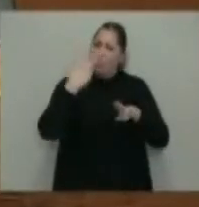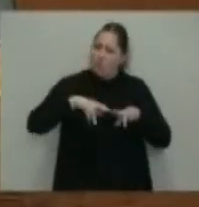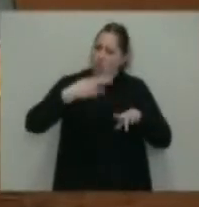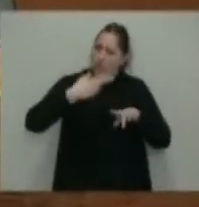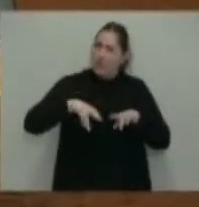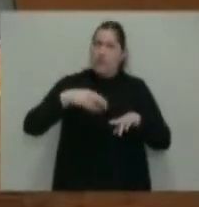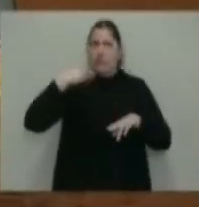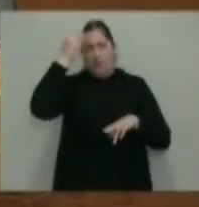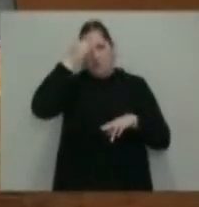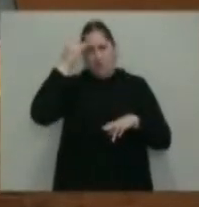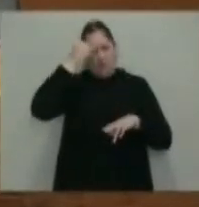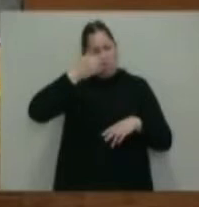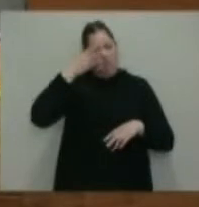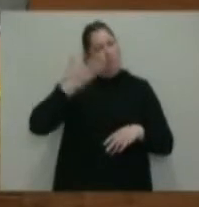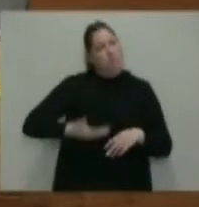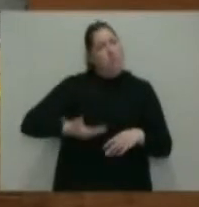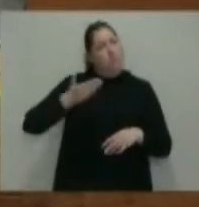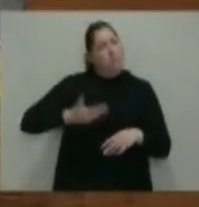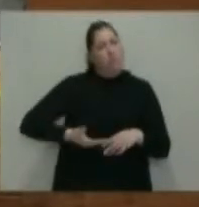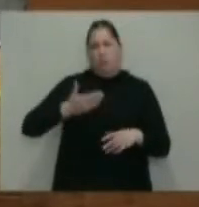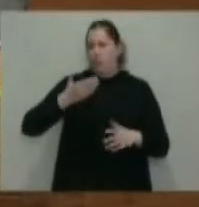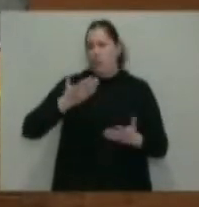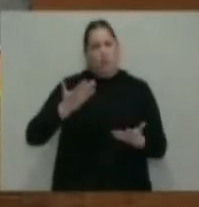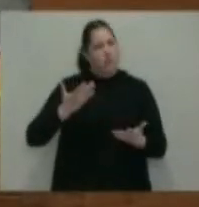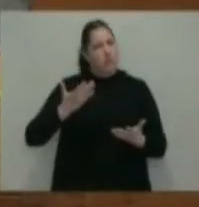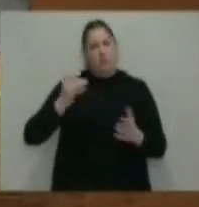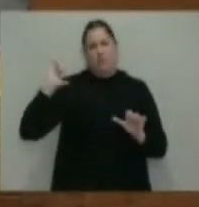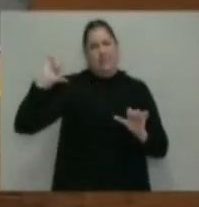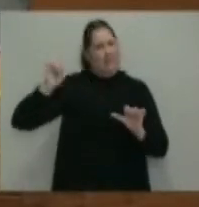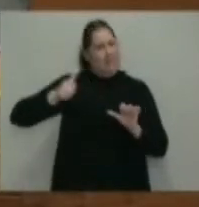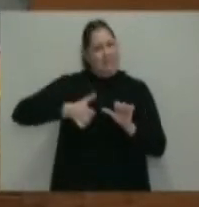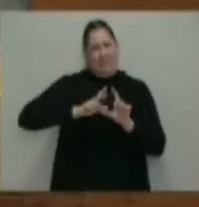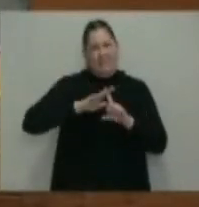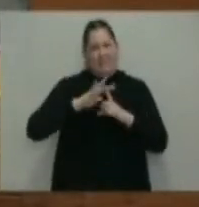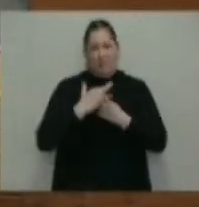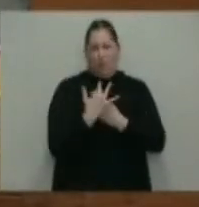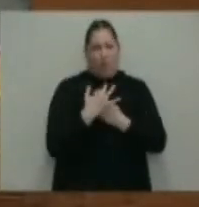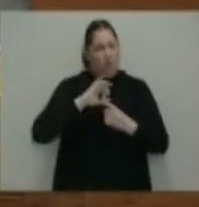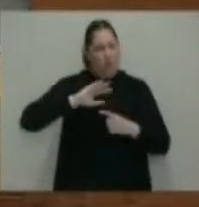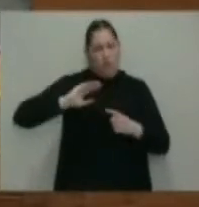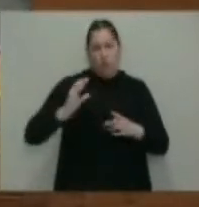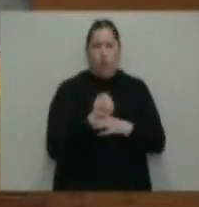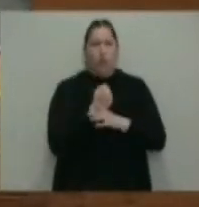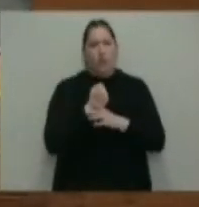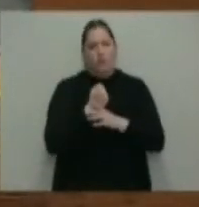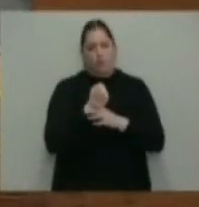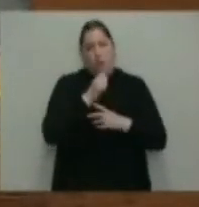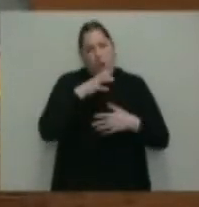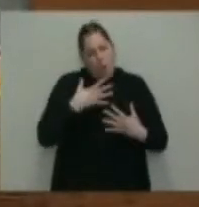que nos parecen esenciales en todo momento, pero quizá más que nunca ahora.